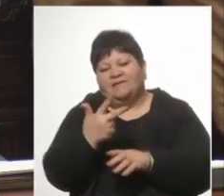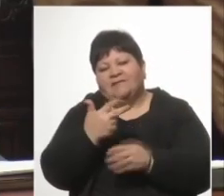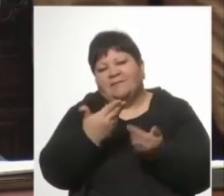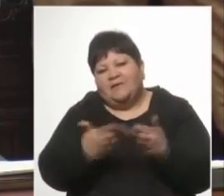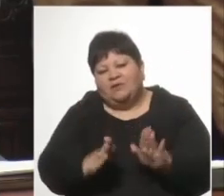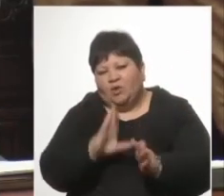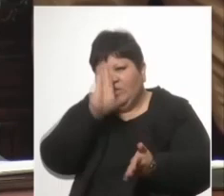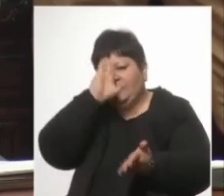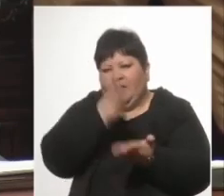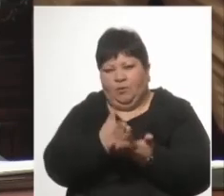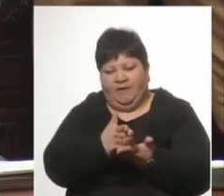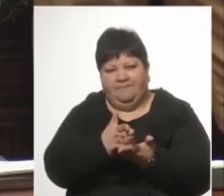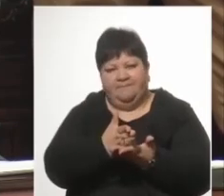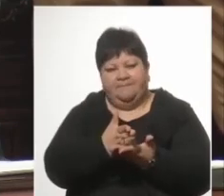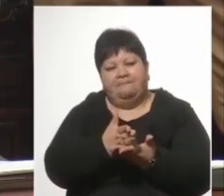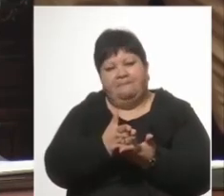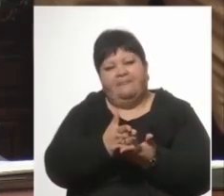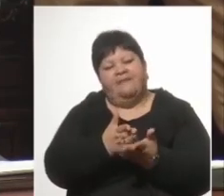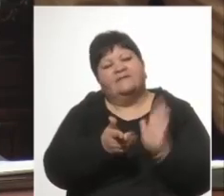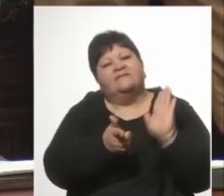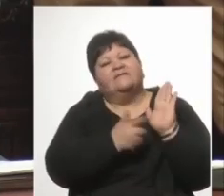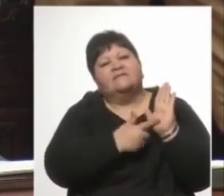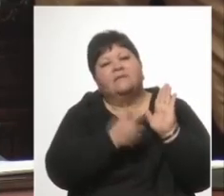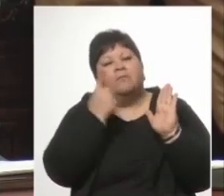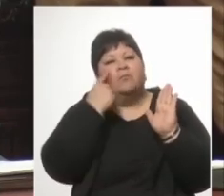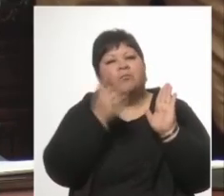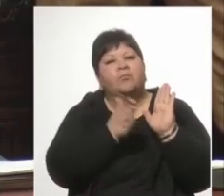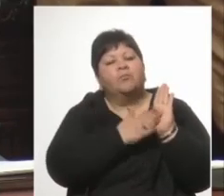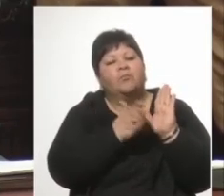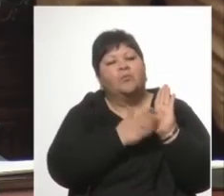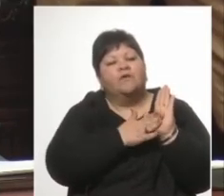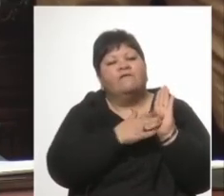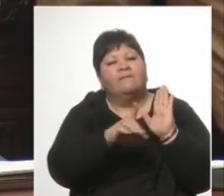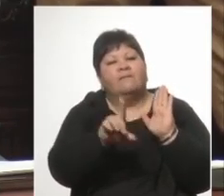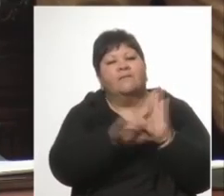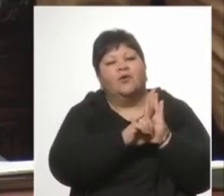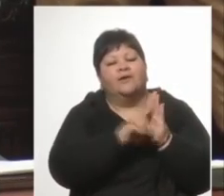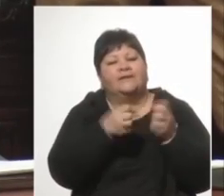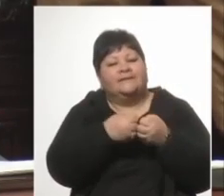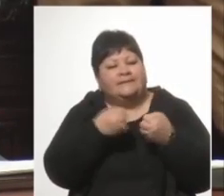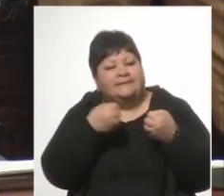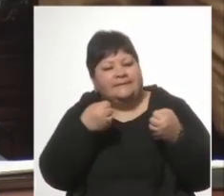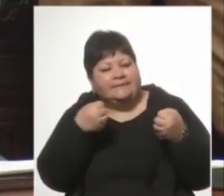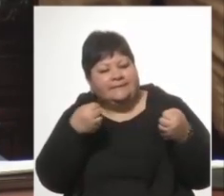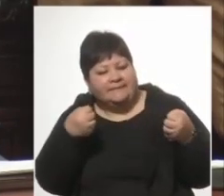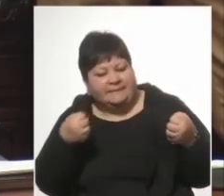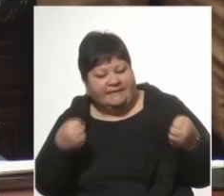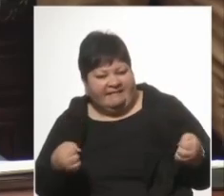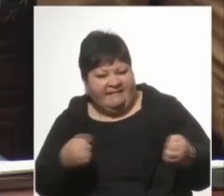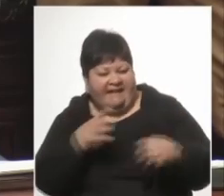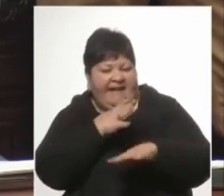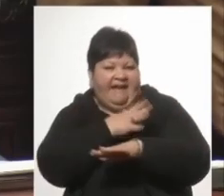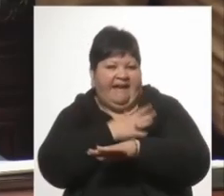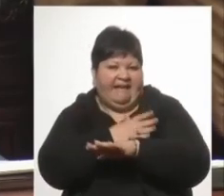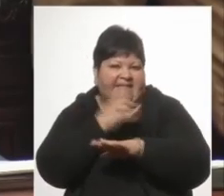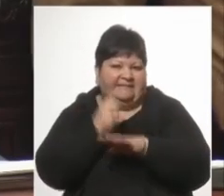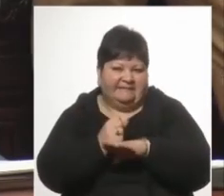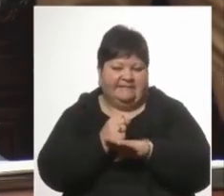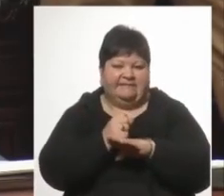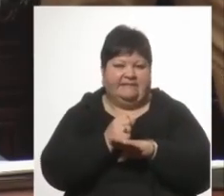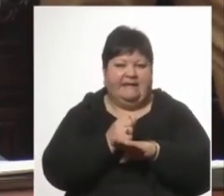hasta aprobado por ley de que se extiende la dictadura hasta el